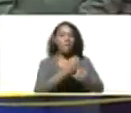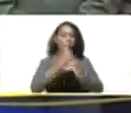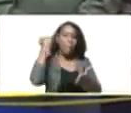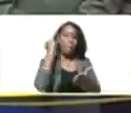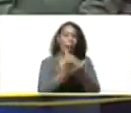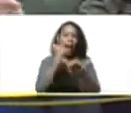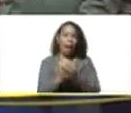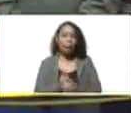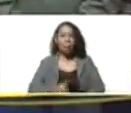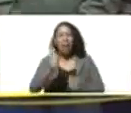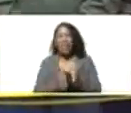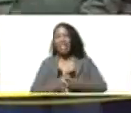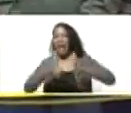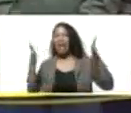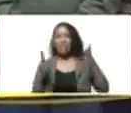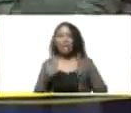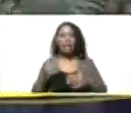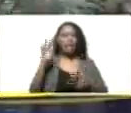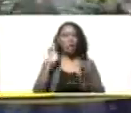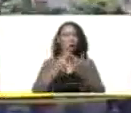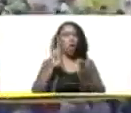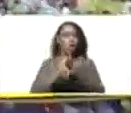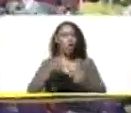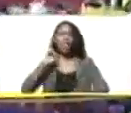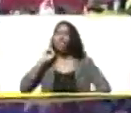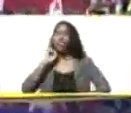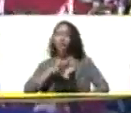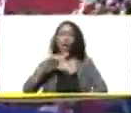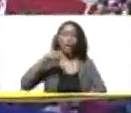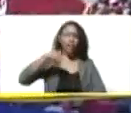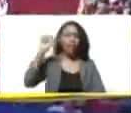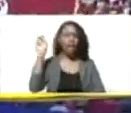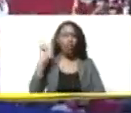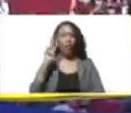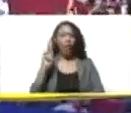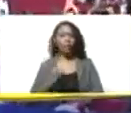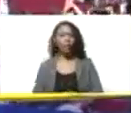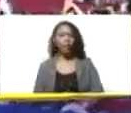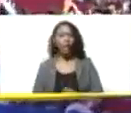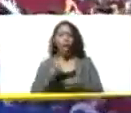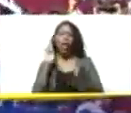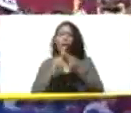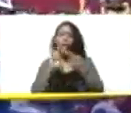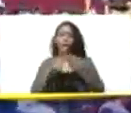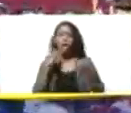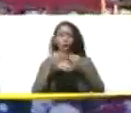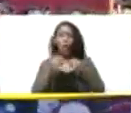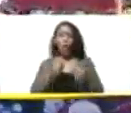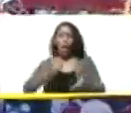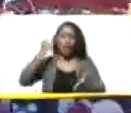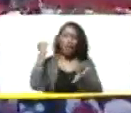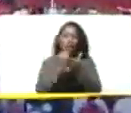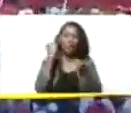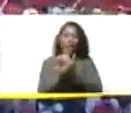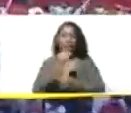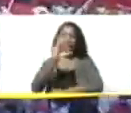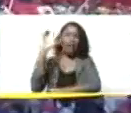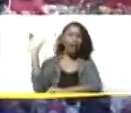más grande que se conozca en la historia de Venezuela, conocida como la masacre del